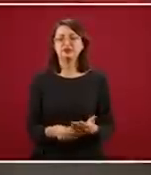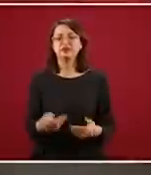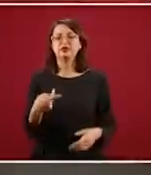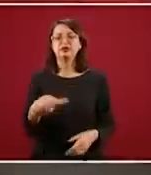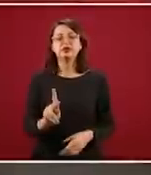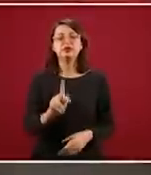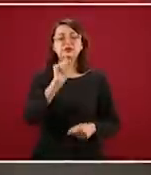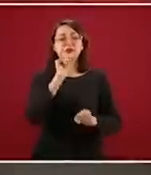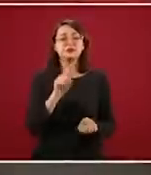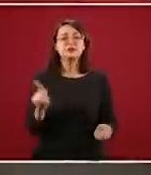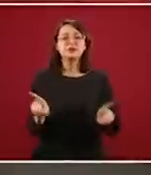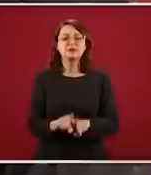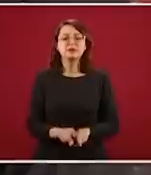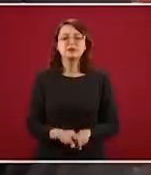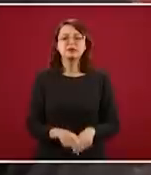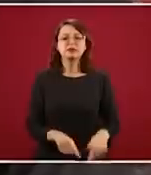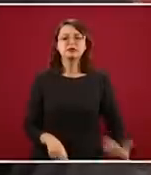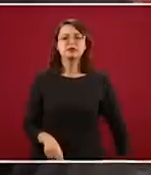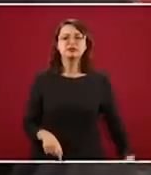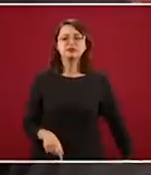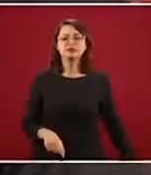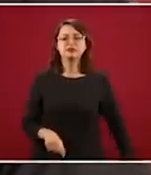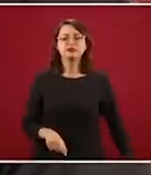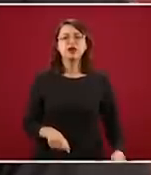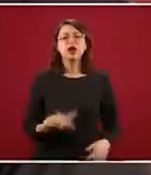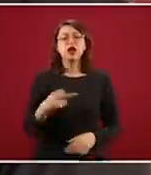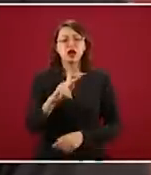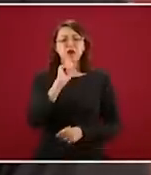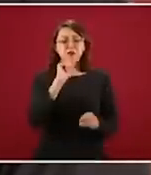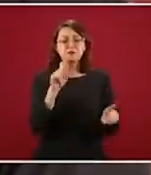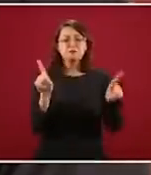hay que ser tolerantes